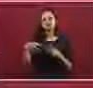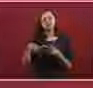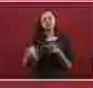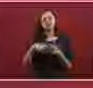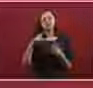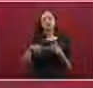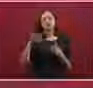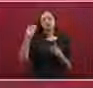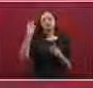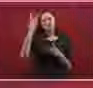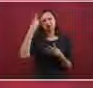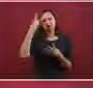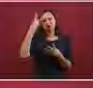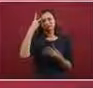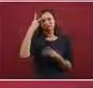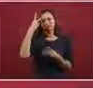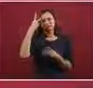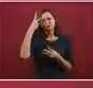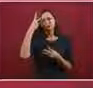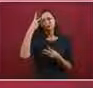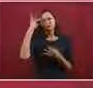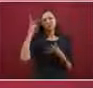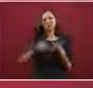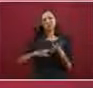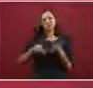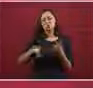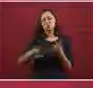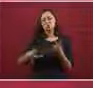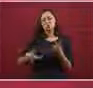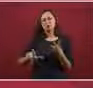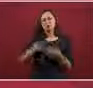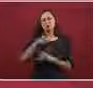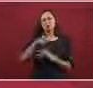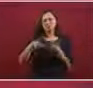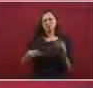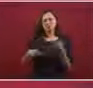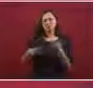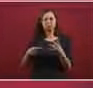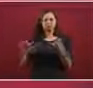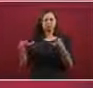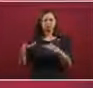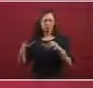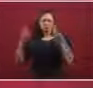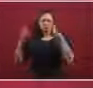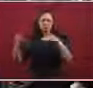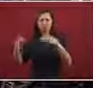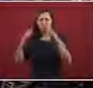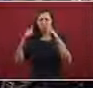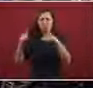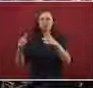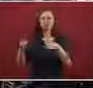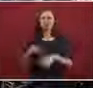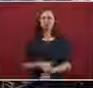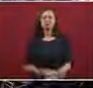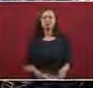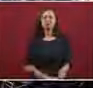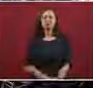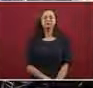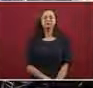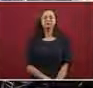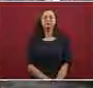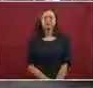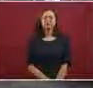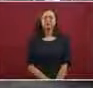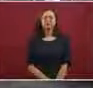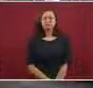San Luis Potosí y Nuevo León, básicamente, por esto. Se ha reportado que